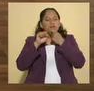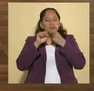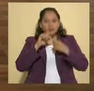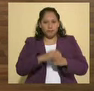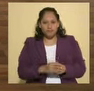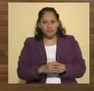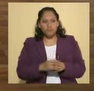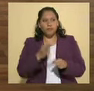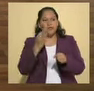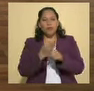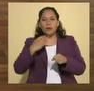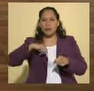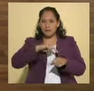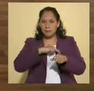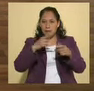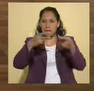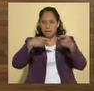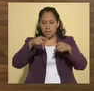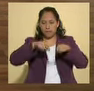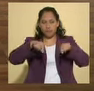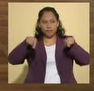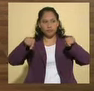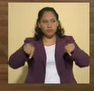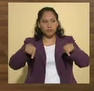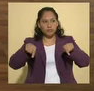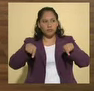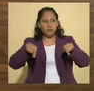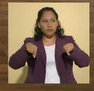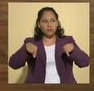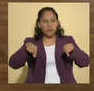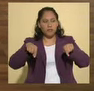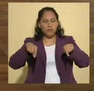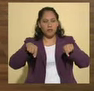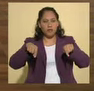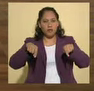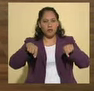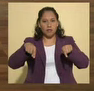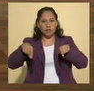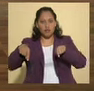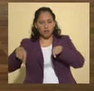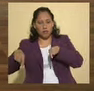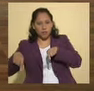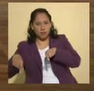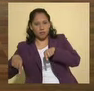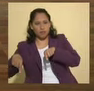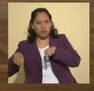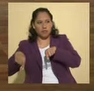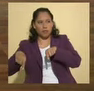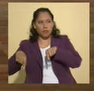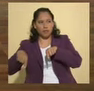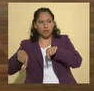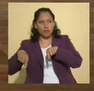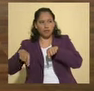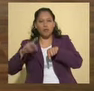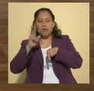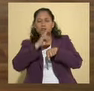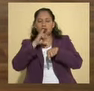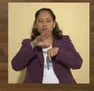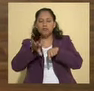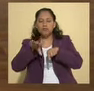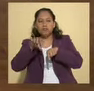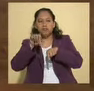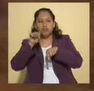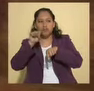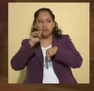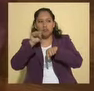es hacer unas piernas abiertas. Y vamos a llevar el peso hacia el lado derecho. Y aquí voy a empezar a respirar. Si tú no tienes